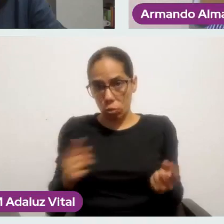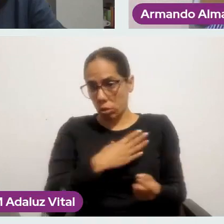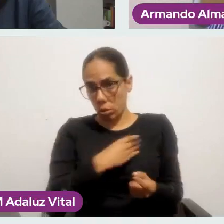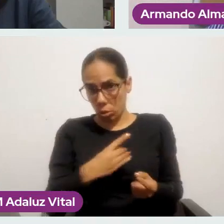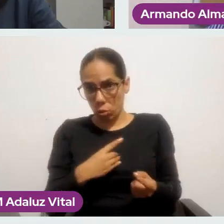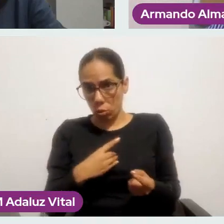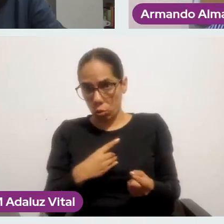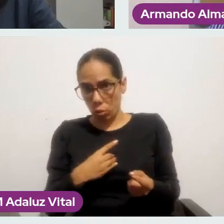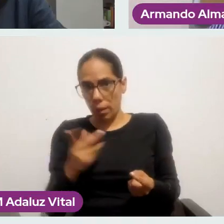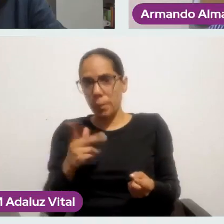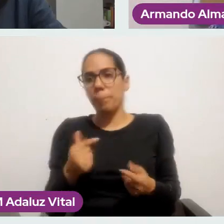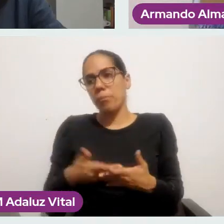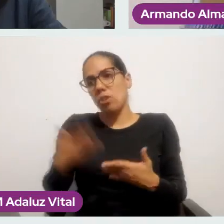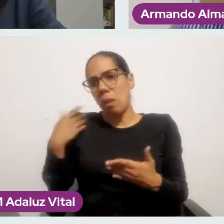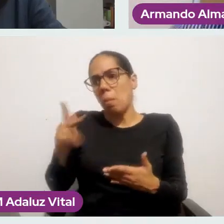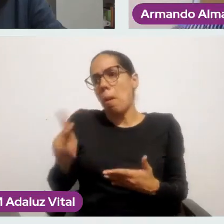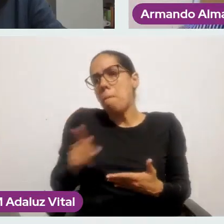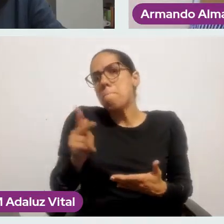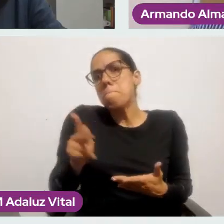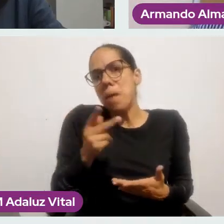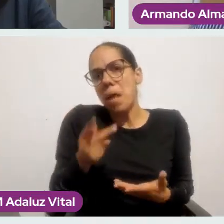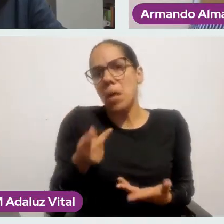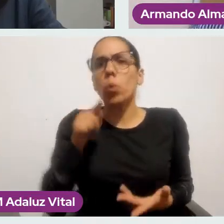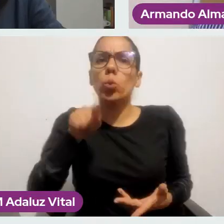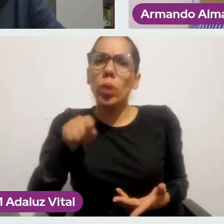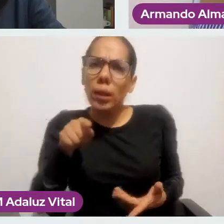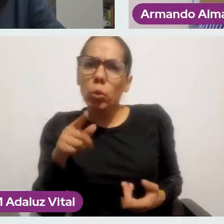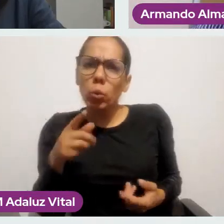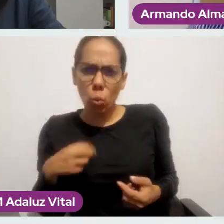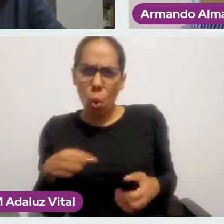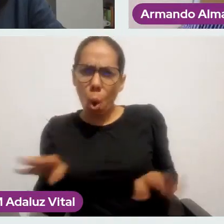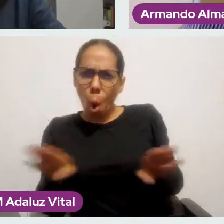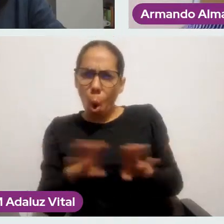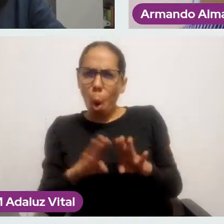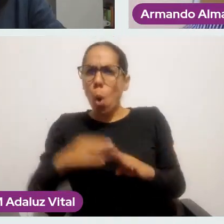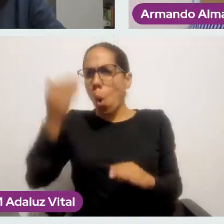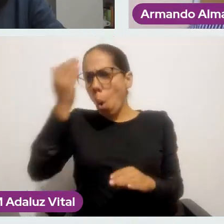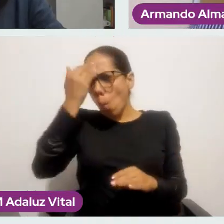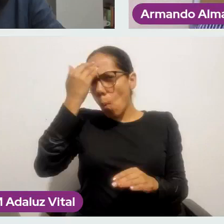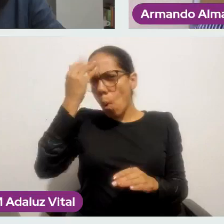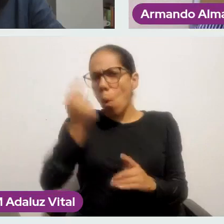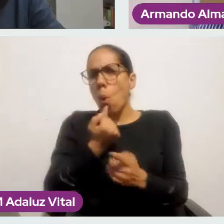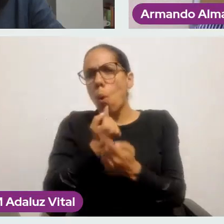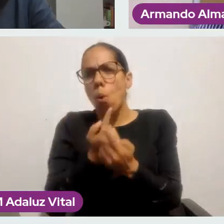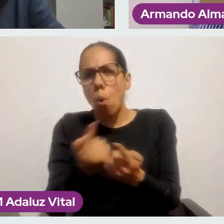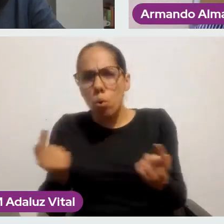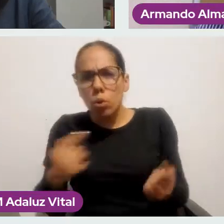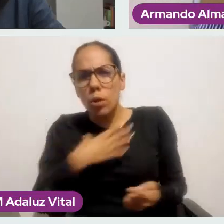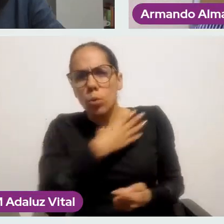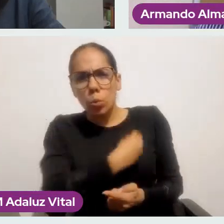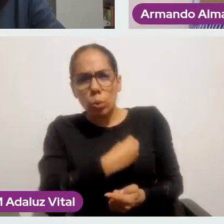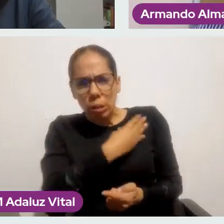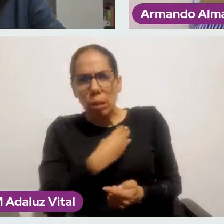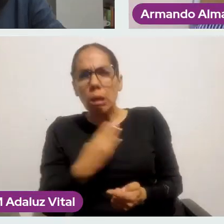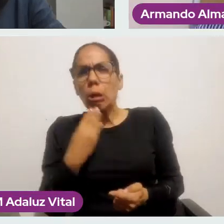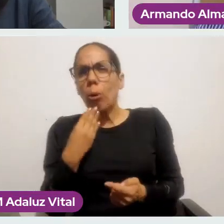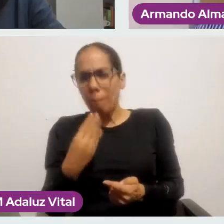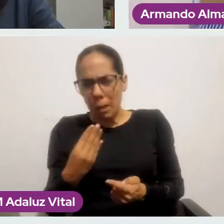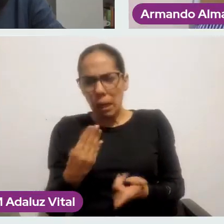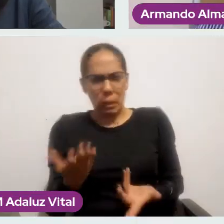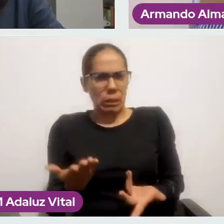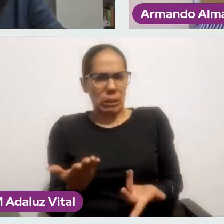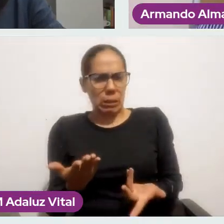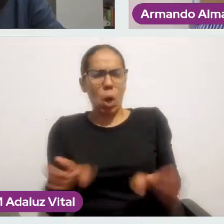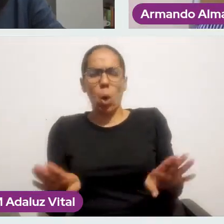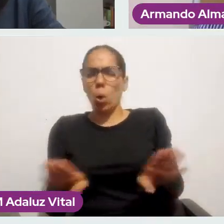un menor, está bien, si está emocionalmente estable. Entonces mi respuesta fue la siguiente. Le dije,